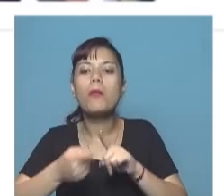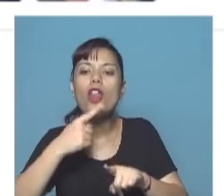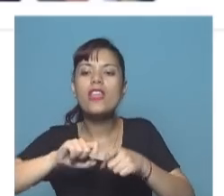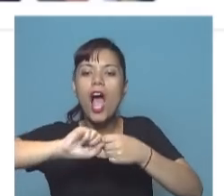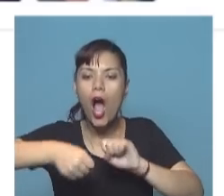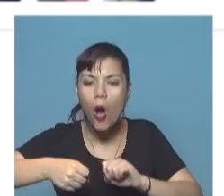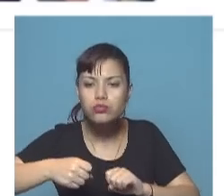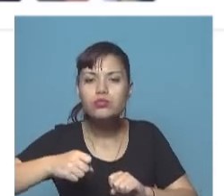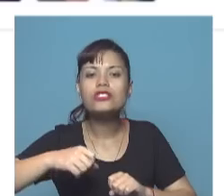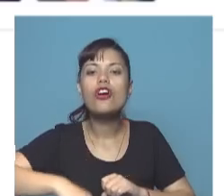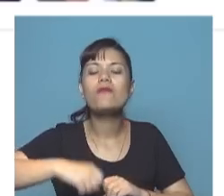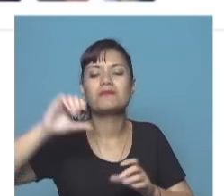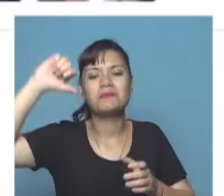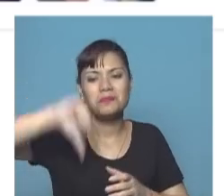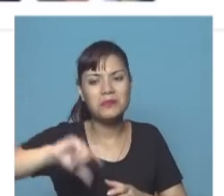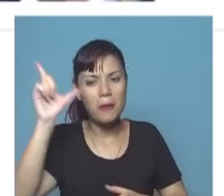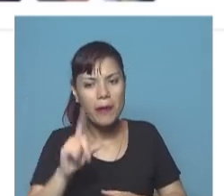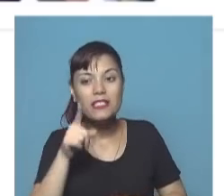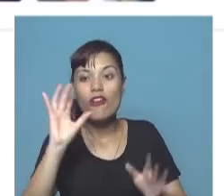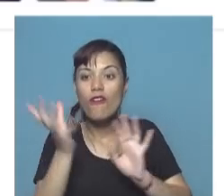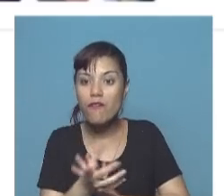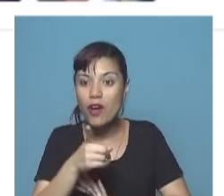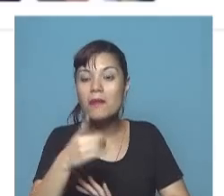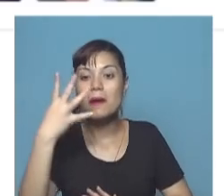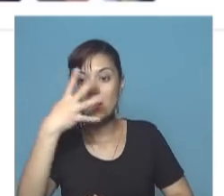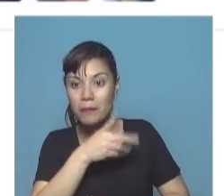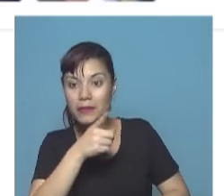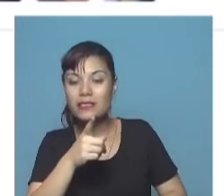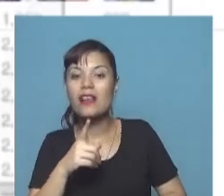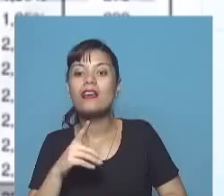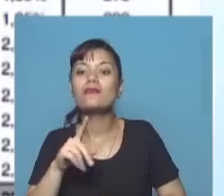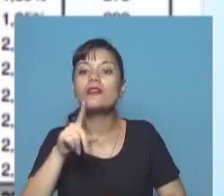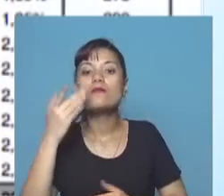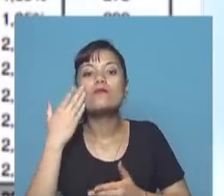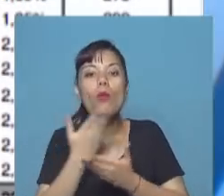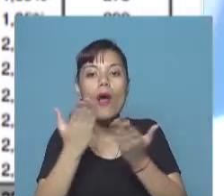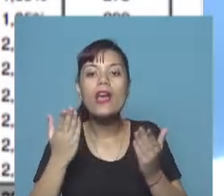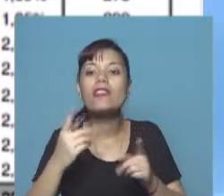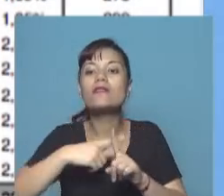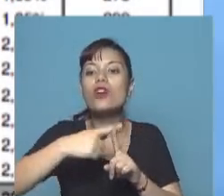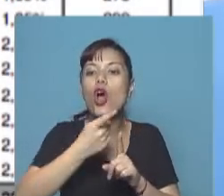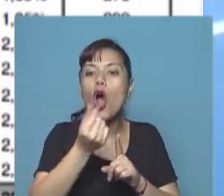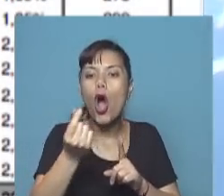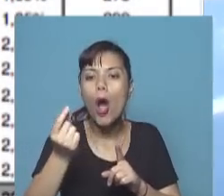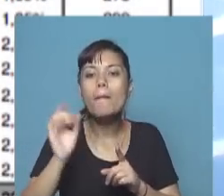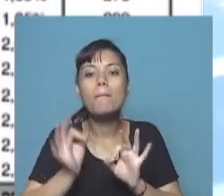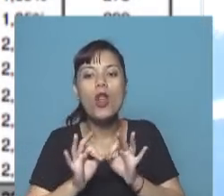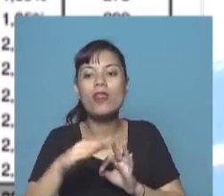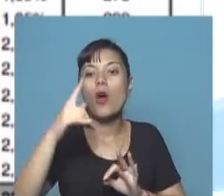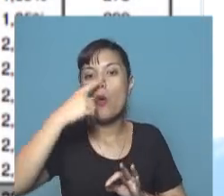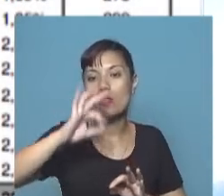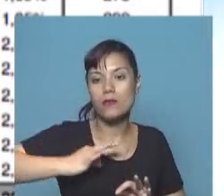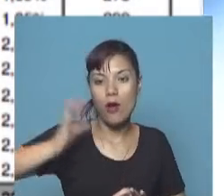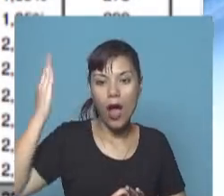que hicieron bolsa el país. De este modo, la presidenta utilizó las redes para mostrar las cifras de compra de moneda extranjera en el último